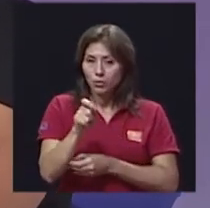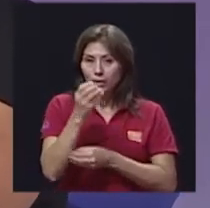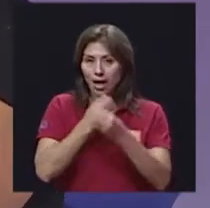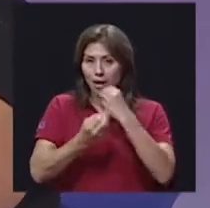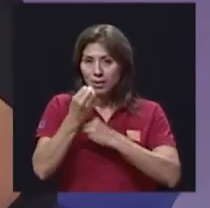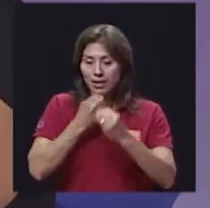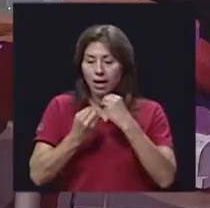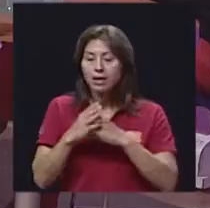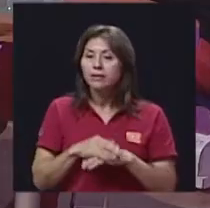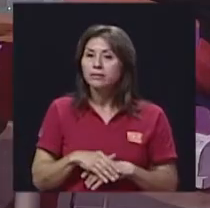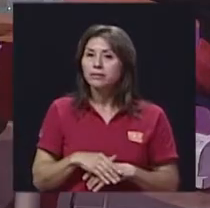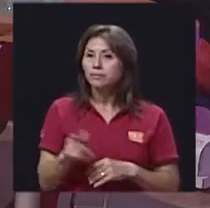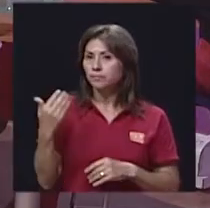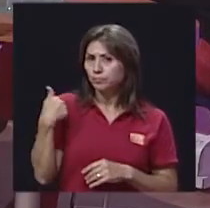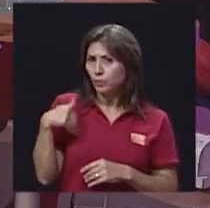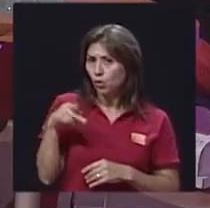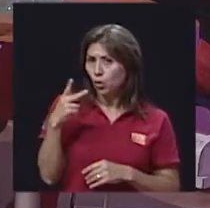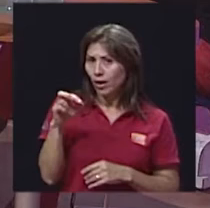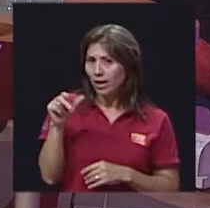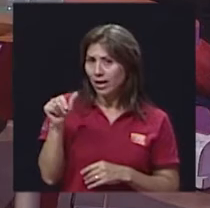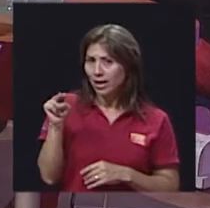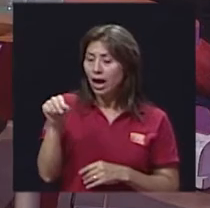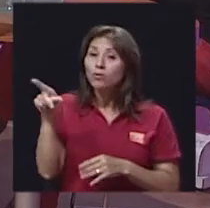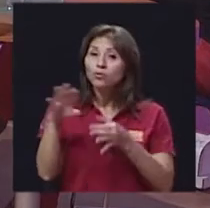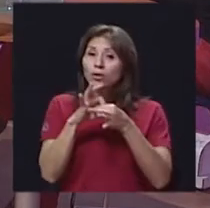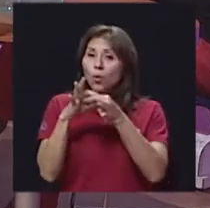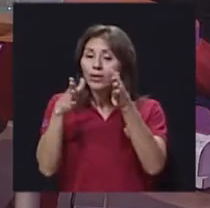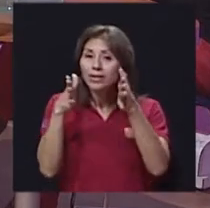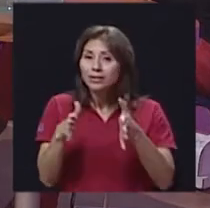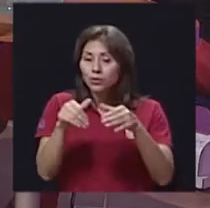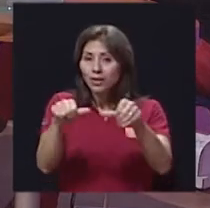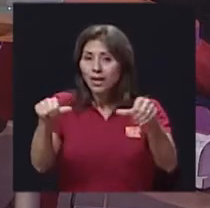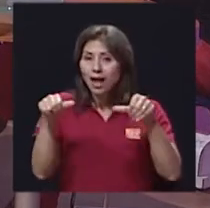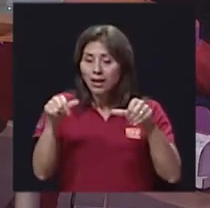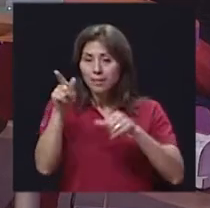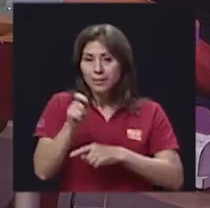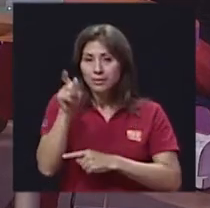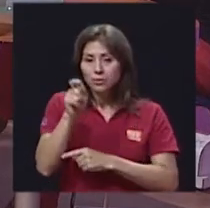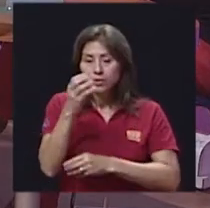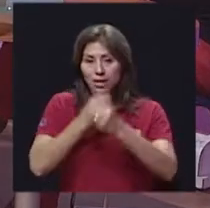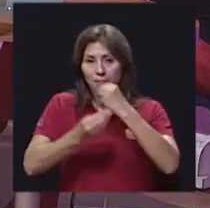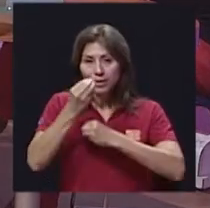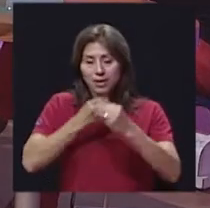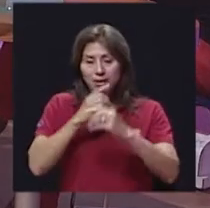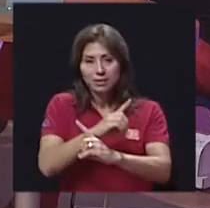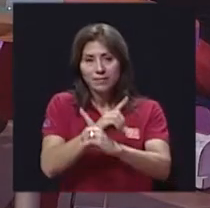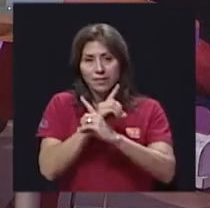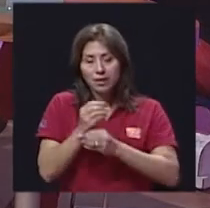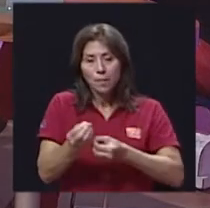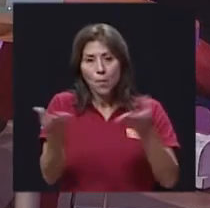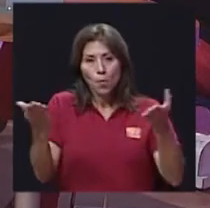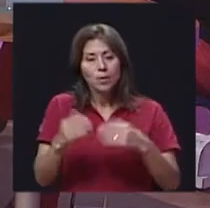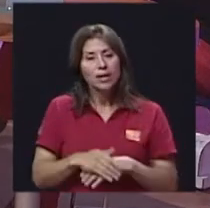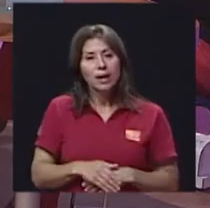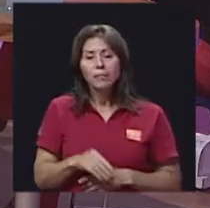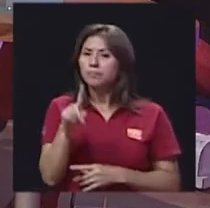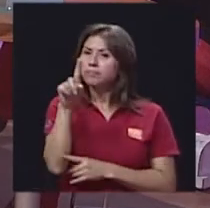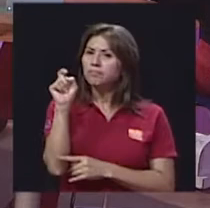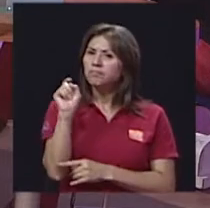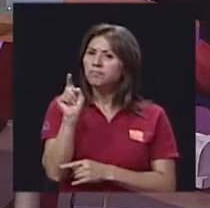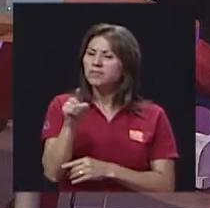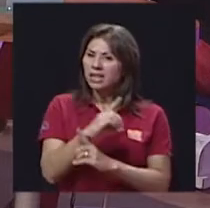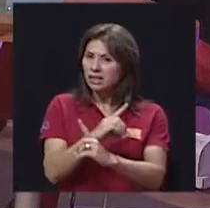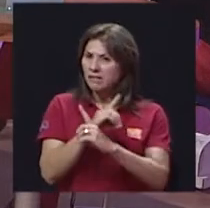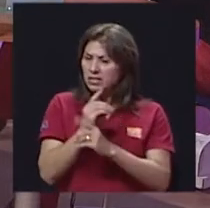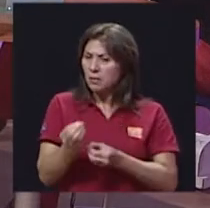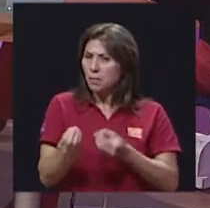usted en su función de coordinador del área de pensiones alimentarias de la Defensa Pública, ¿qué papel tiene la defensa en